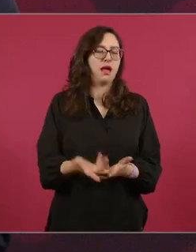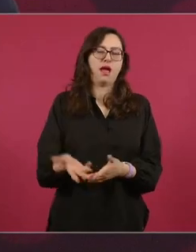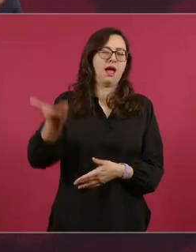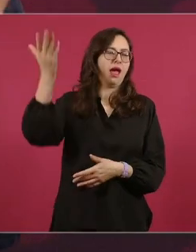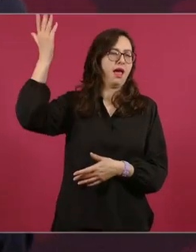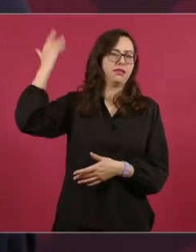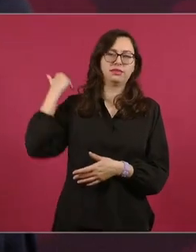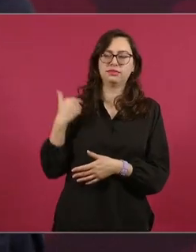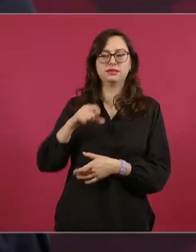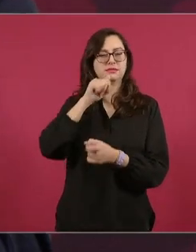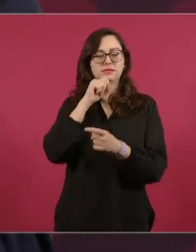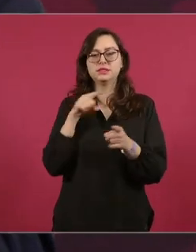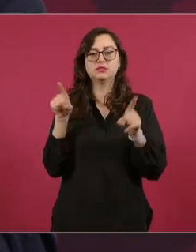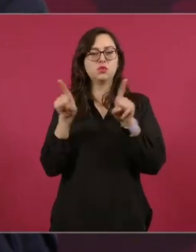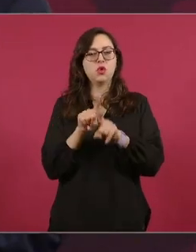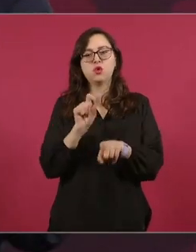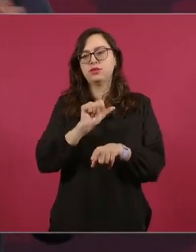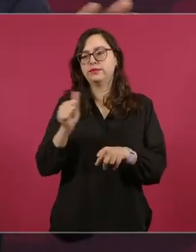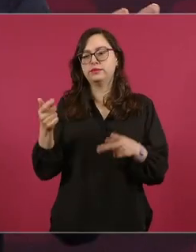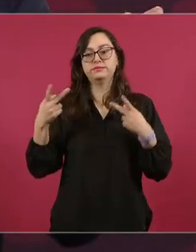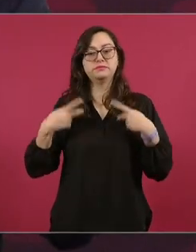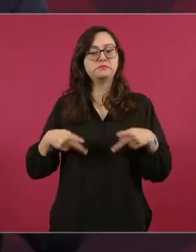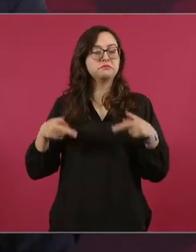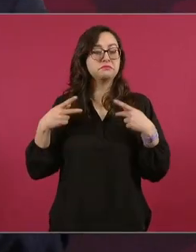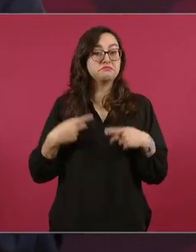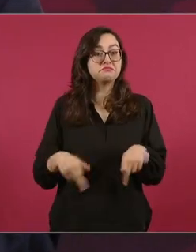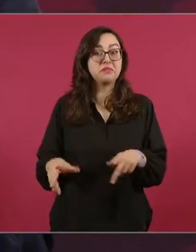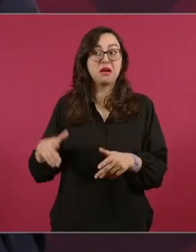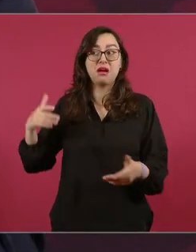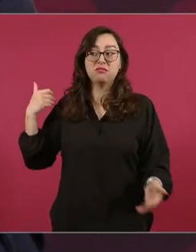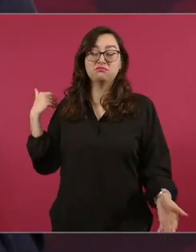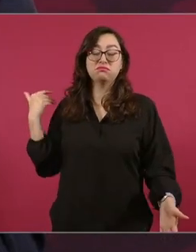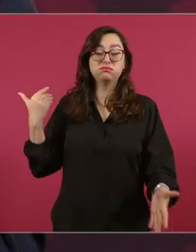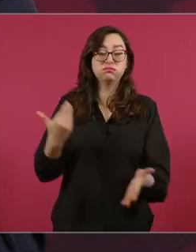desde mucho antes y no ha cambiado,